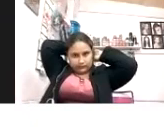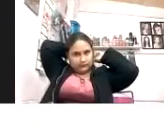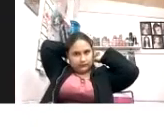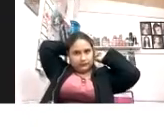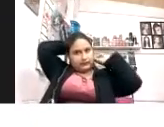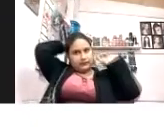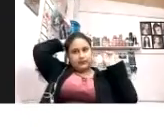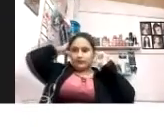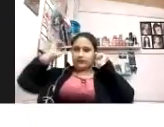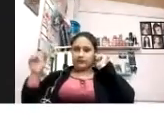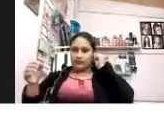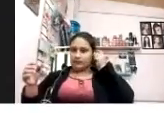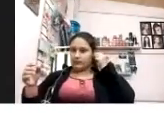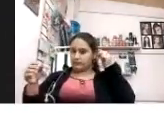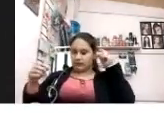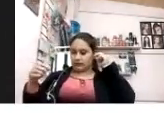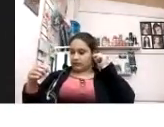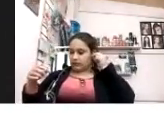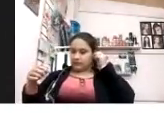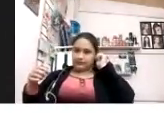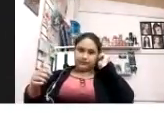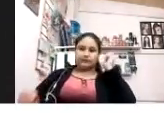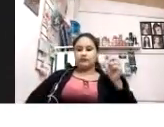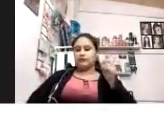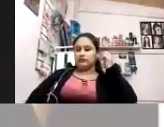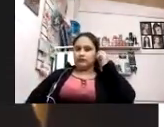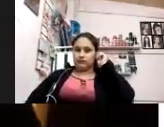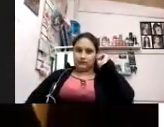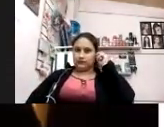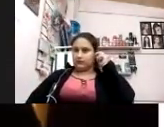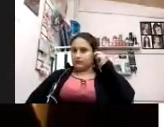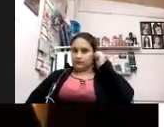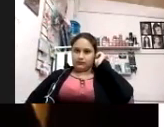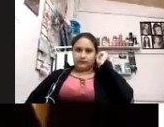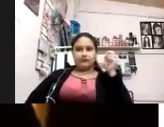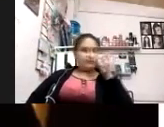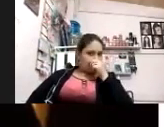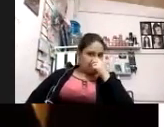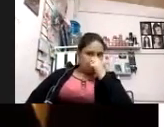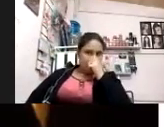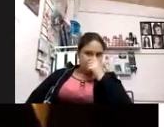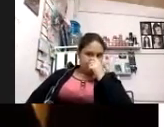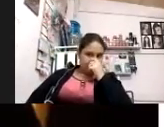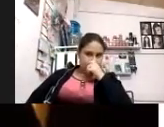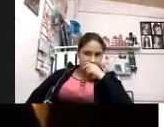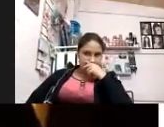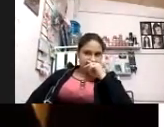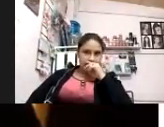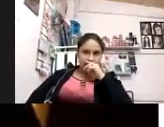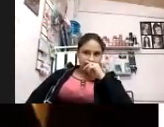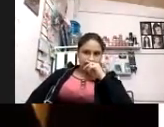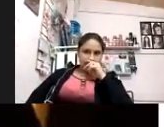buen tratamiento. También es importante saber que todos los ciclos vitales pueden tener esta enfermedad.